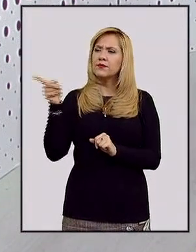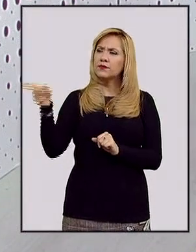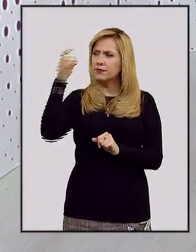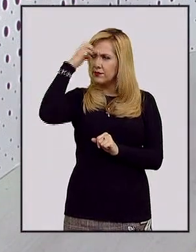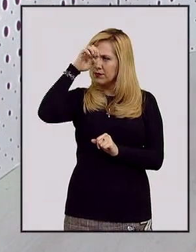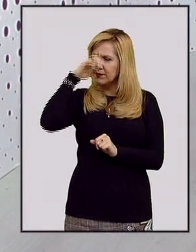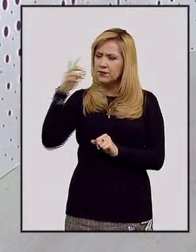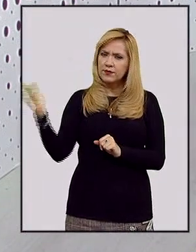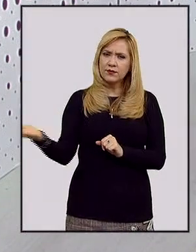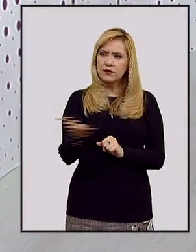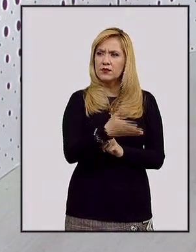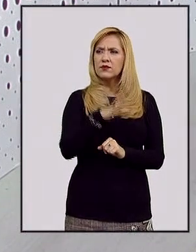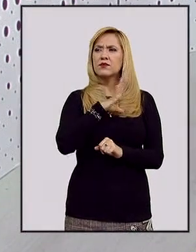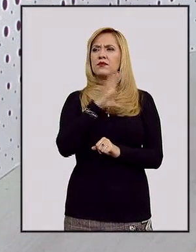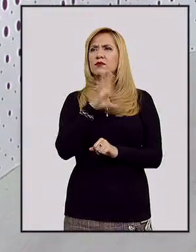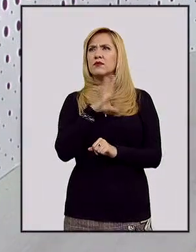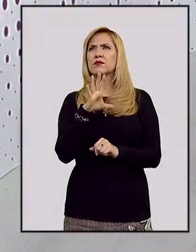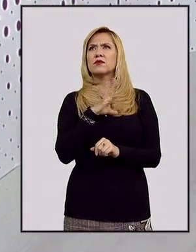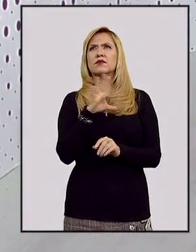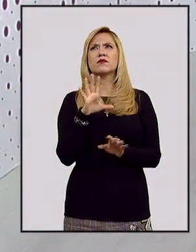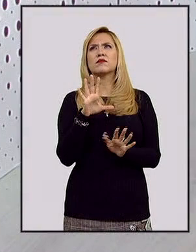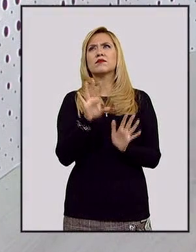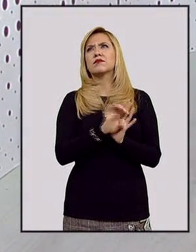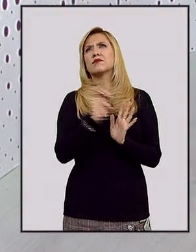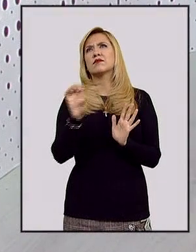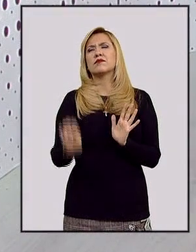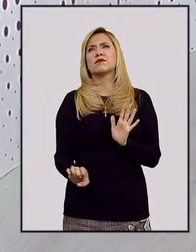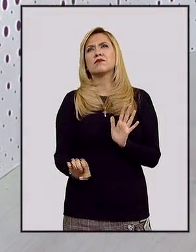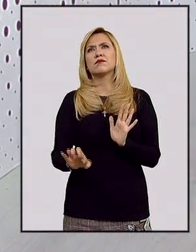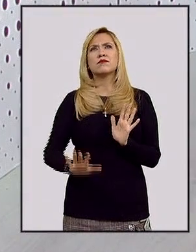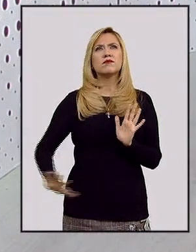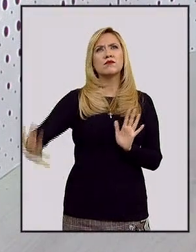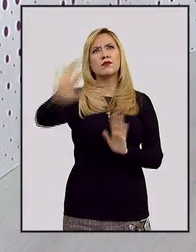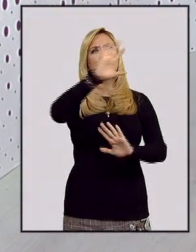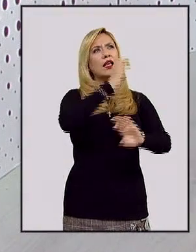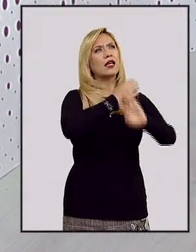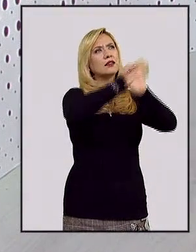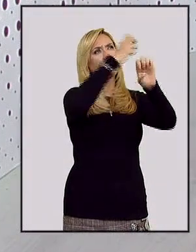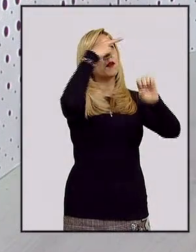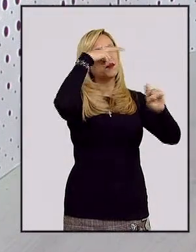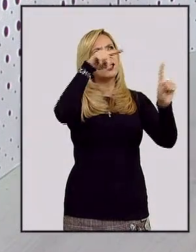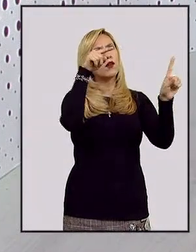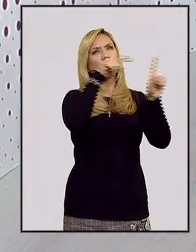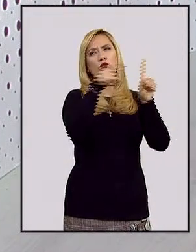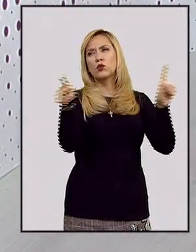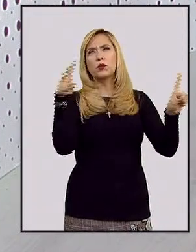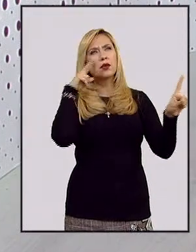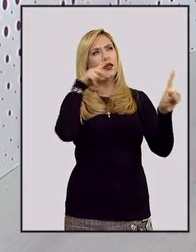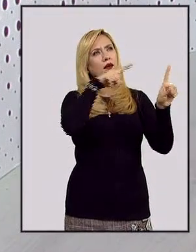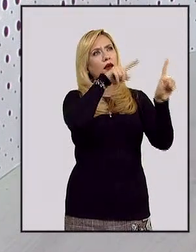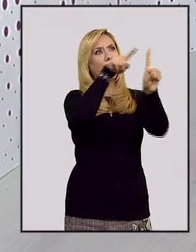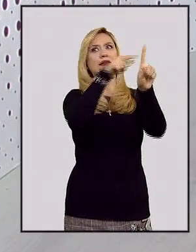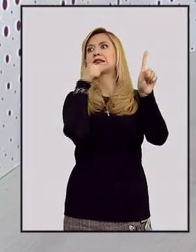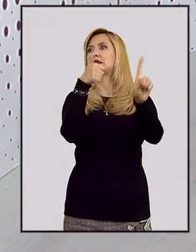¿hay algún estado modelo, digamos, algún estado de la República en donde digas, híjole, aquí ya lo están haciendo